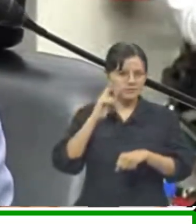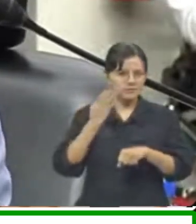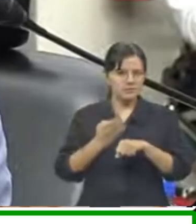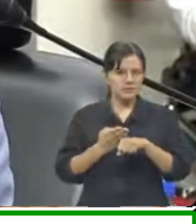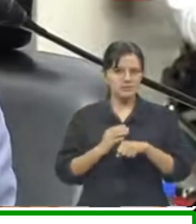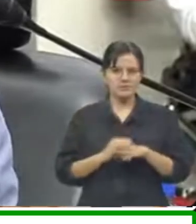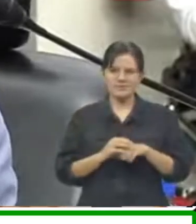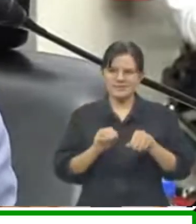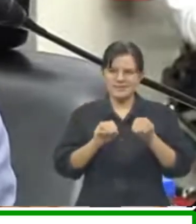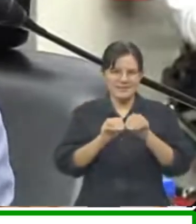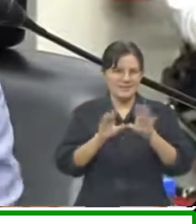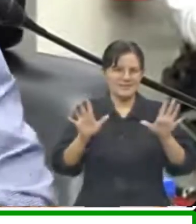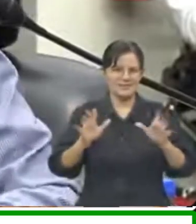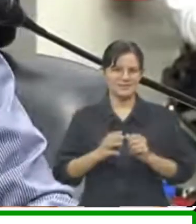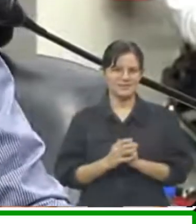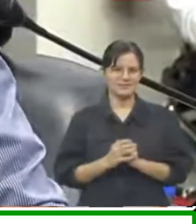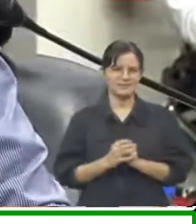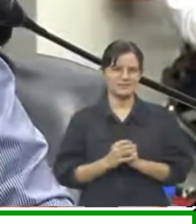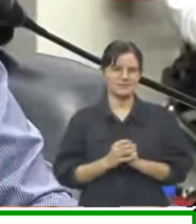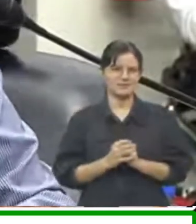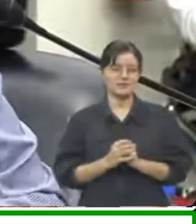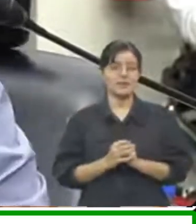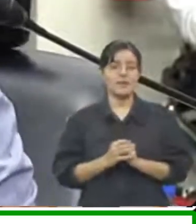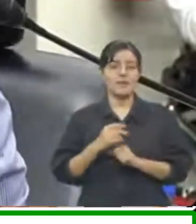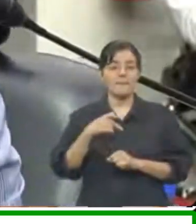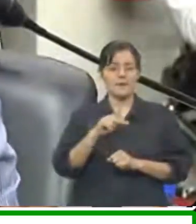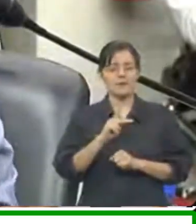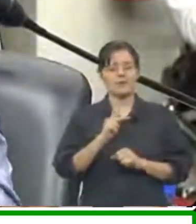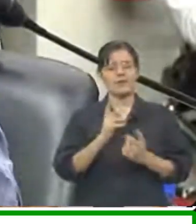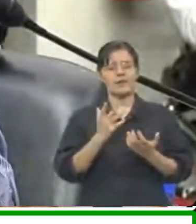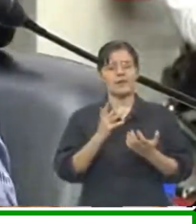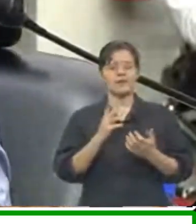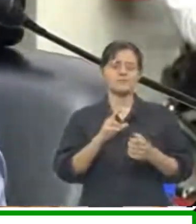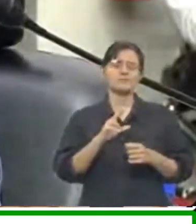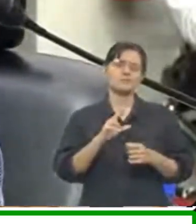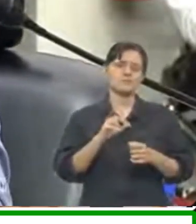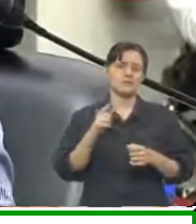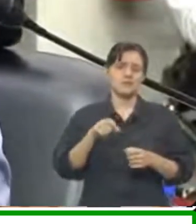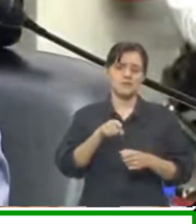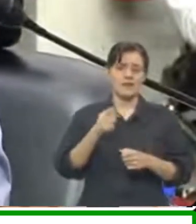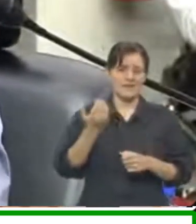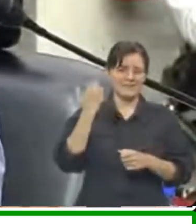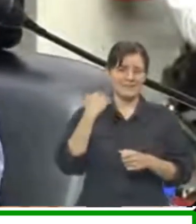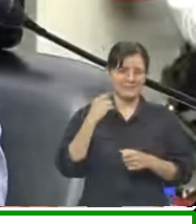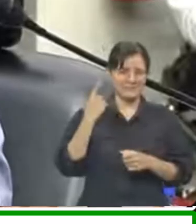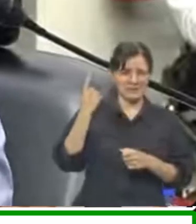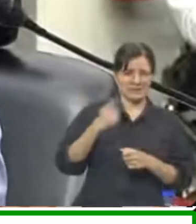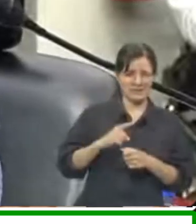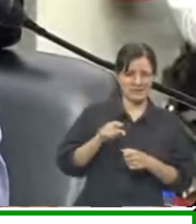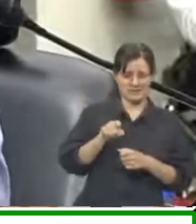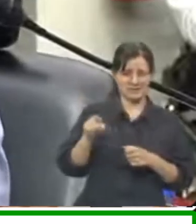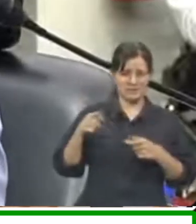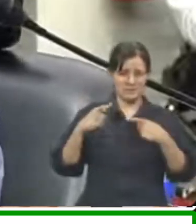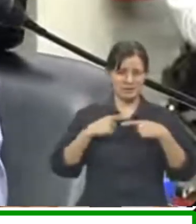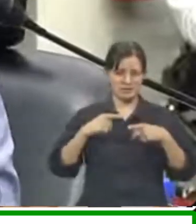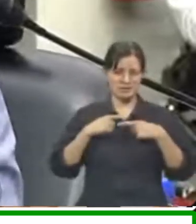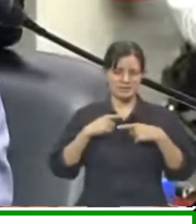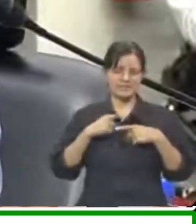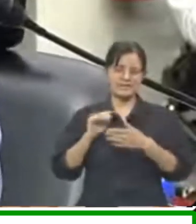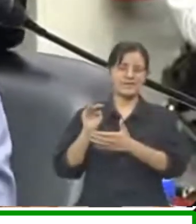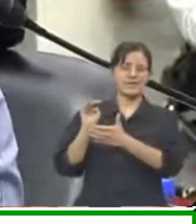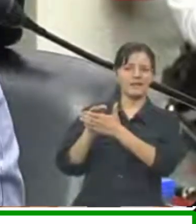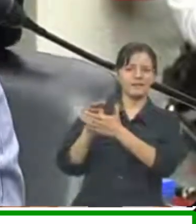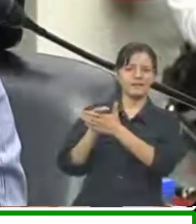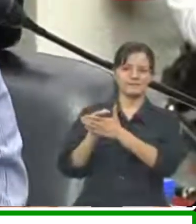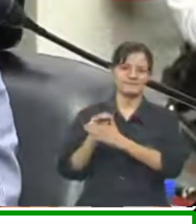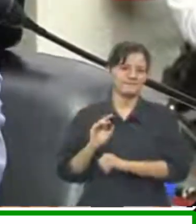sin duda. Pero no vamos a abdicar al mandato que tenemos de llevar a cabo lo que